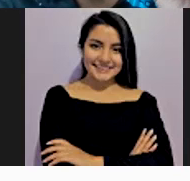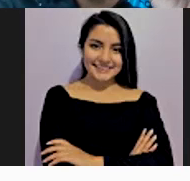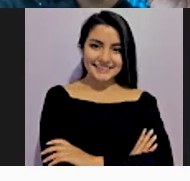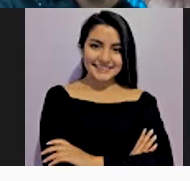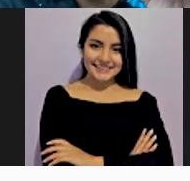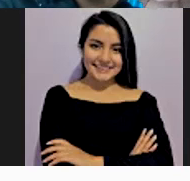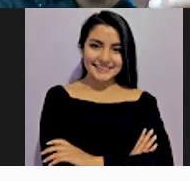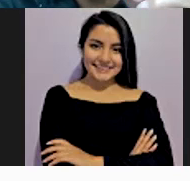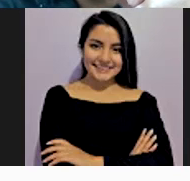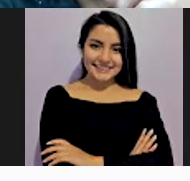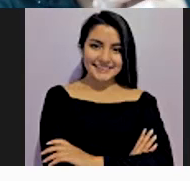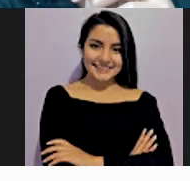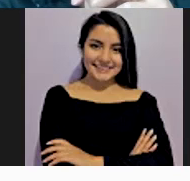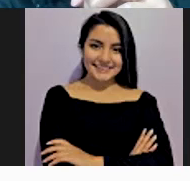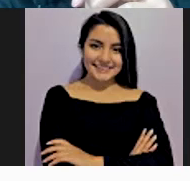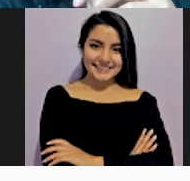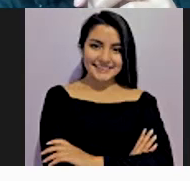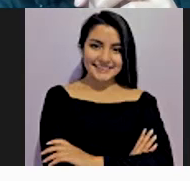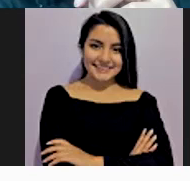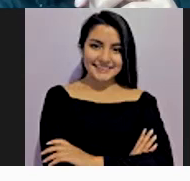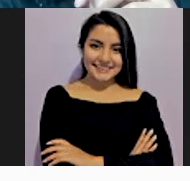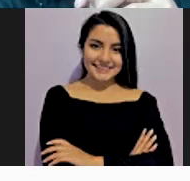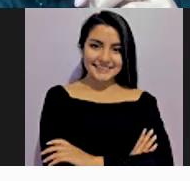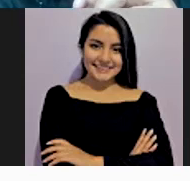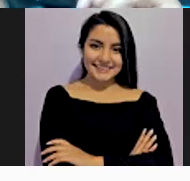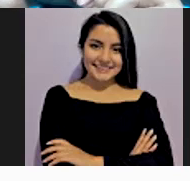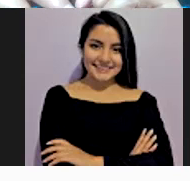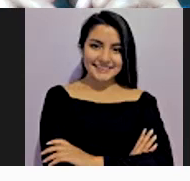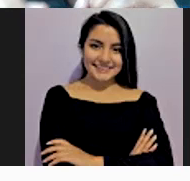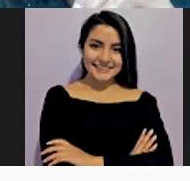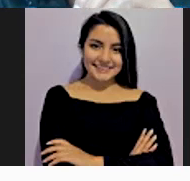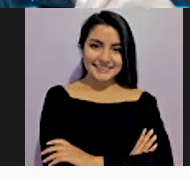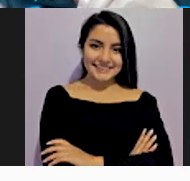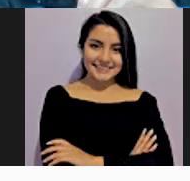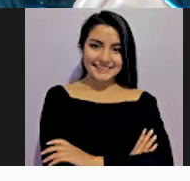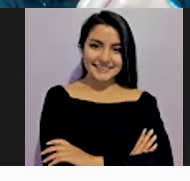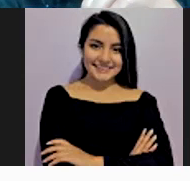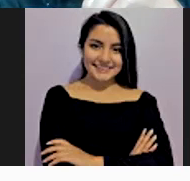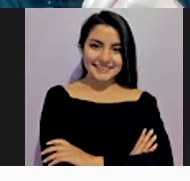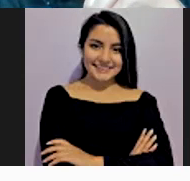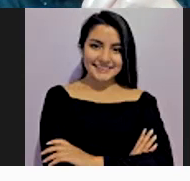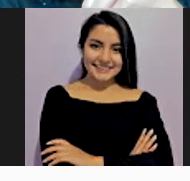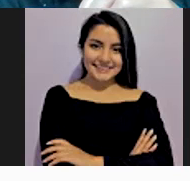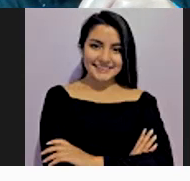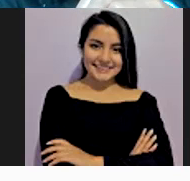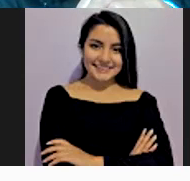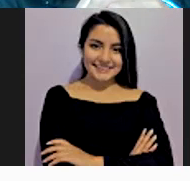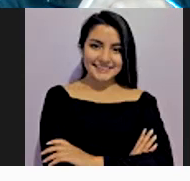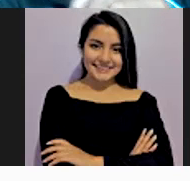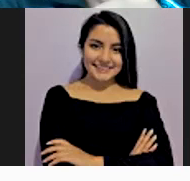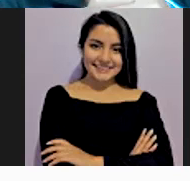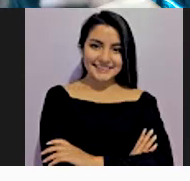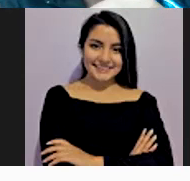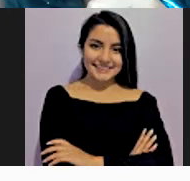ciertos tramos, pues el agua tiene una mayor velocidad, ¿sí? Si nosotros traducimos esa potencia, pues exactamente va a